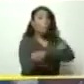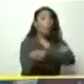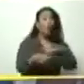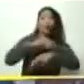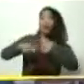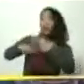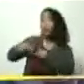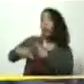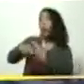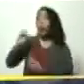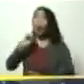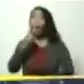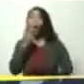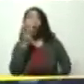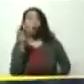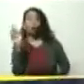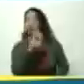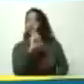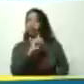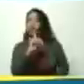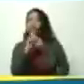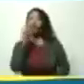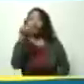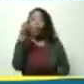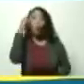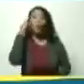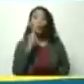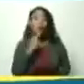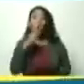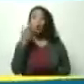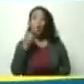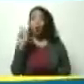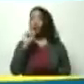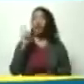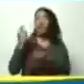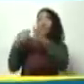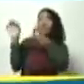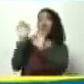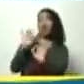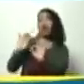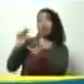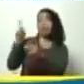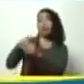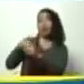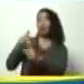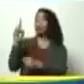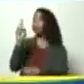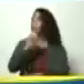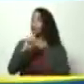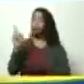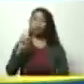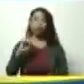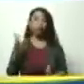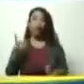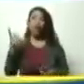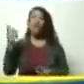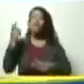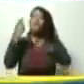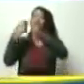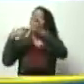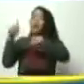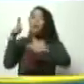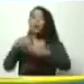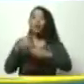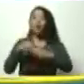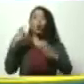revolucionario rojo-rojito si no eres bolivariano y rojo-rojito no te vendemos petróleo no le vendemos petróleo